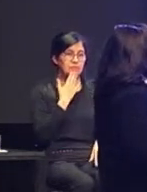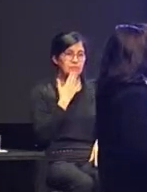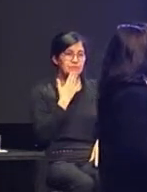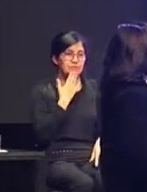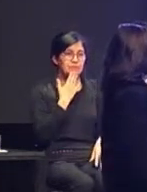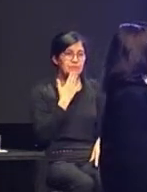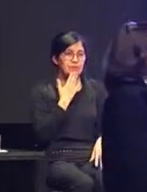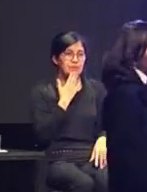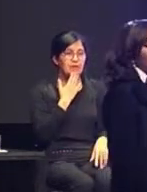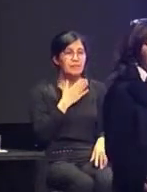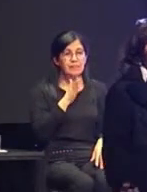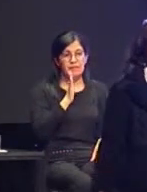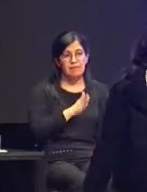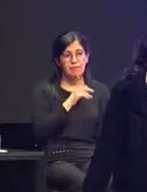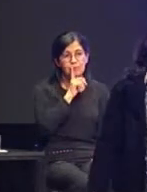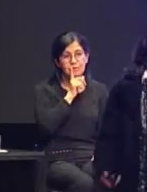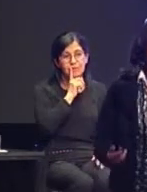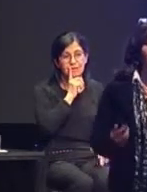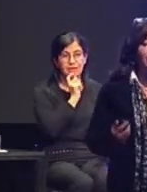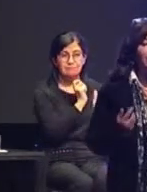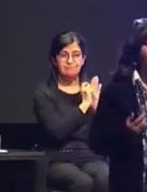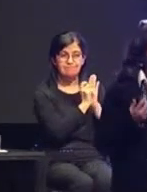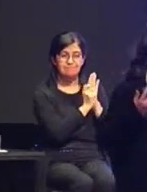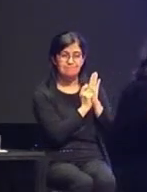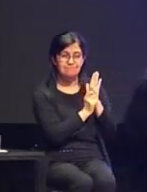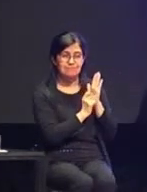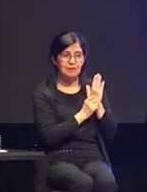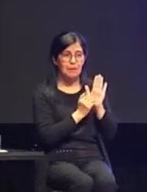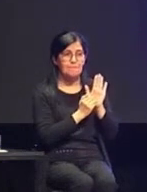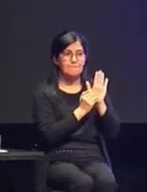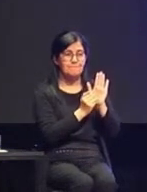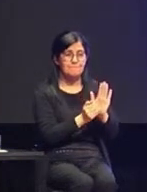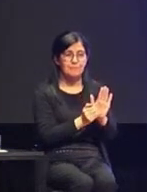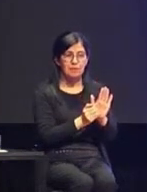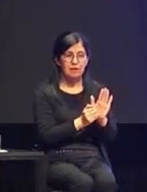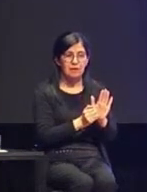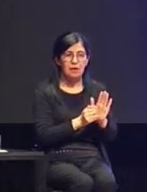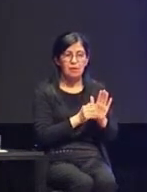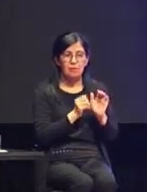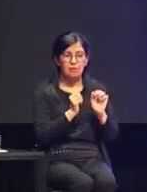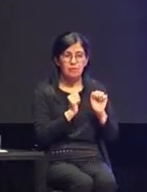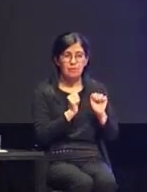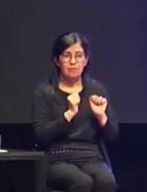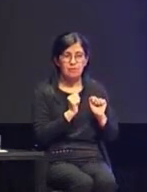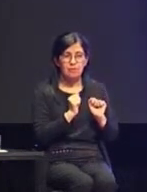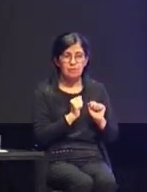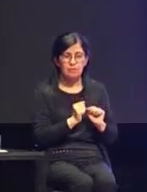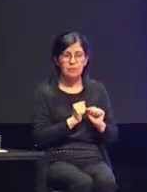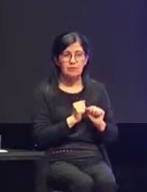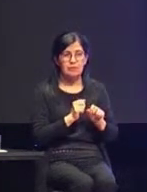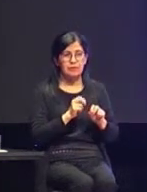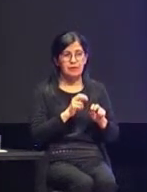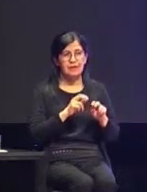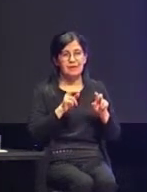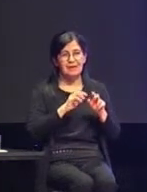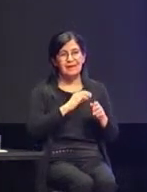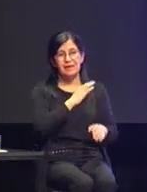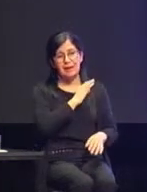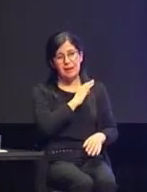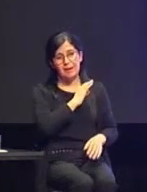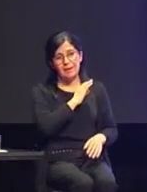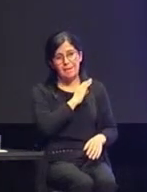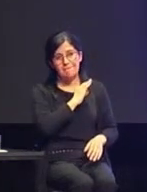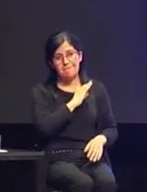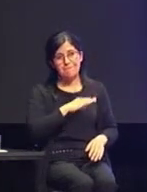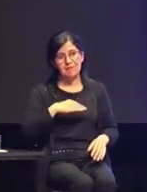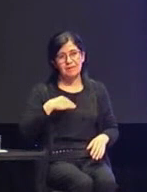y tenemos que tener algunos indicadores, pero algunos indicadores duros para poder pelear en el Ministerio de Economía, en